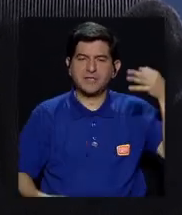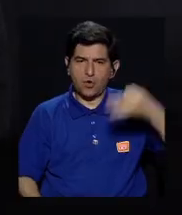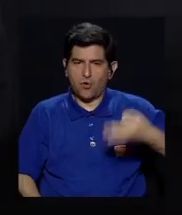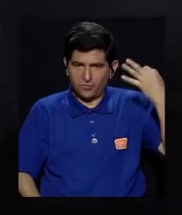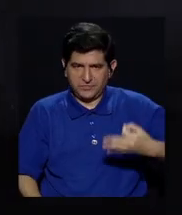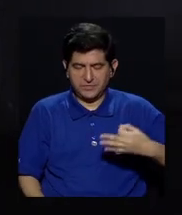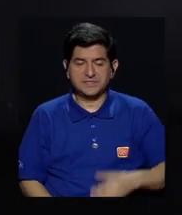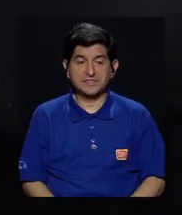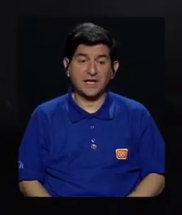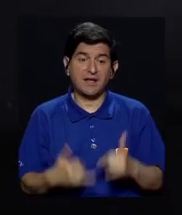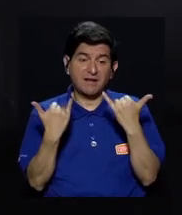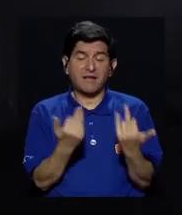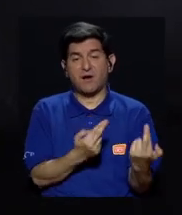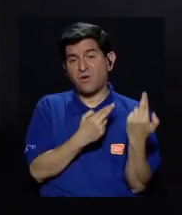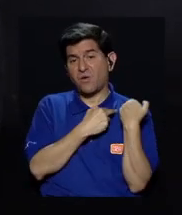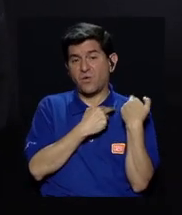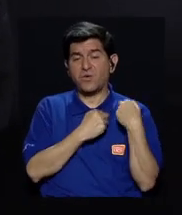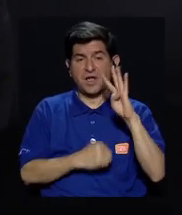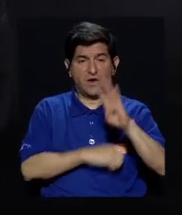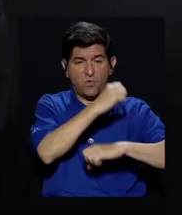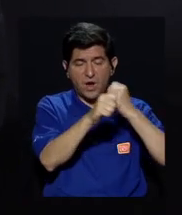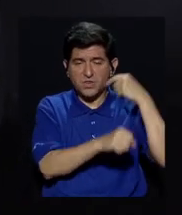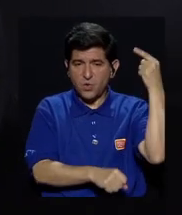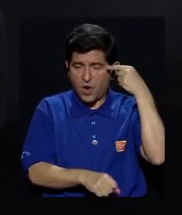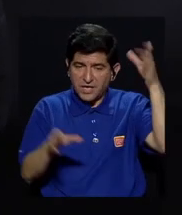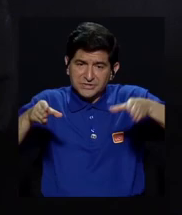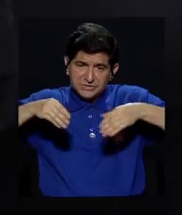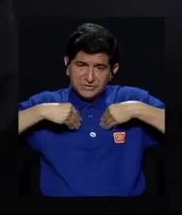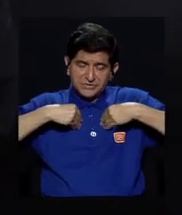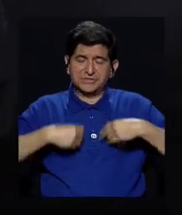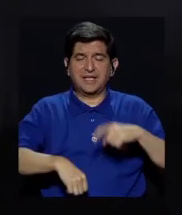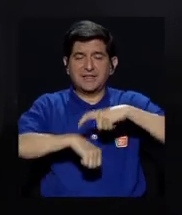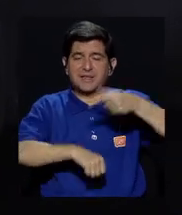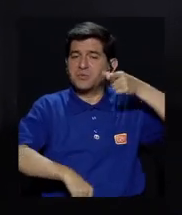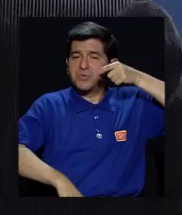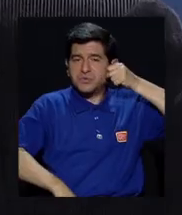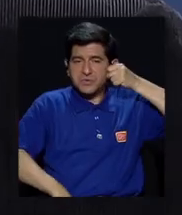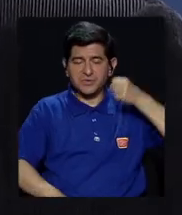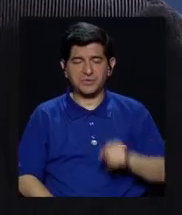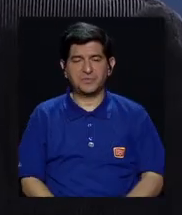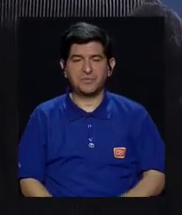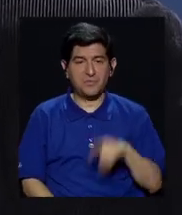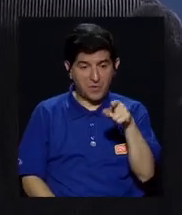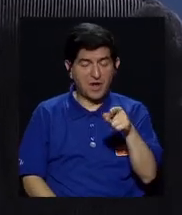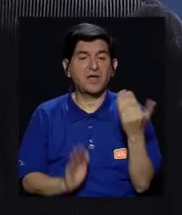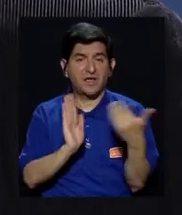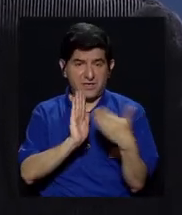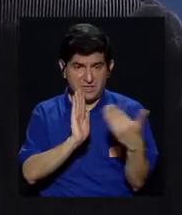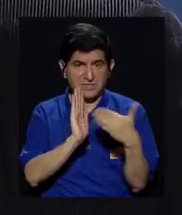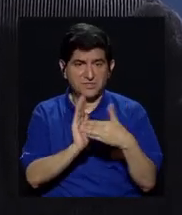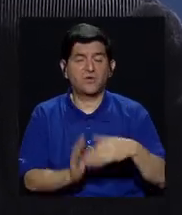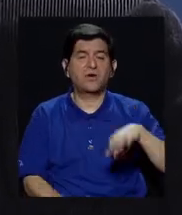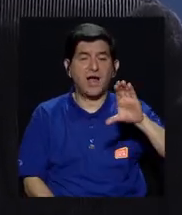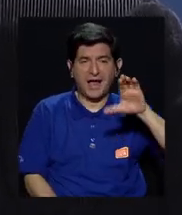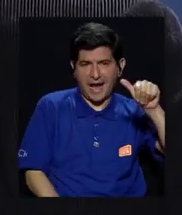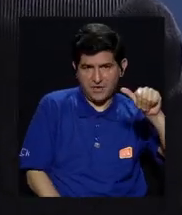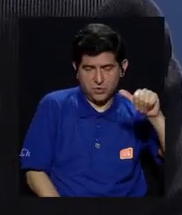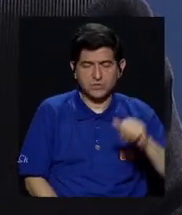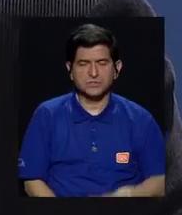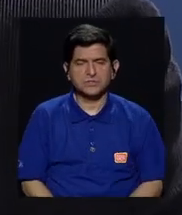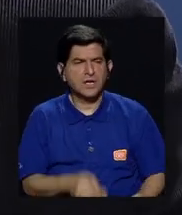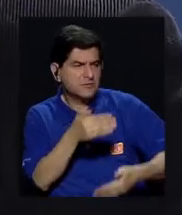y tiene que echarse las responsabilidades de cuatro años del gobierno del guillermo solista eso ciertamente le ha afectado a carlos alvarado